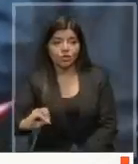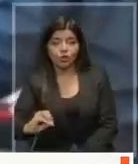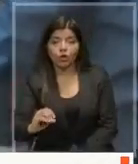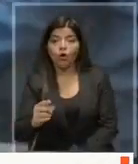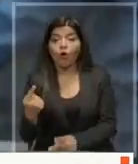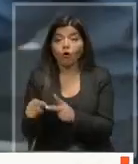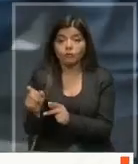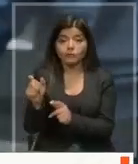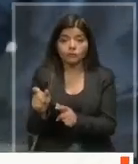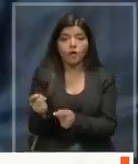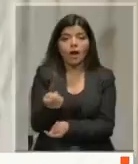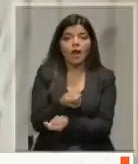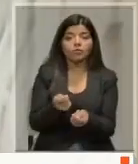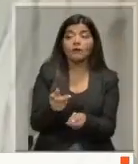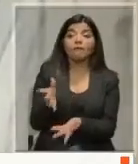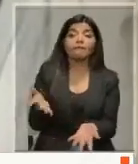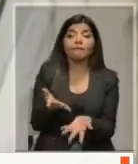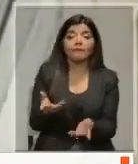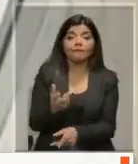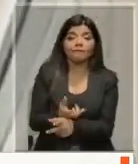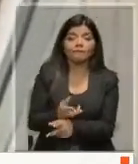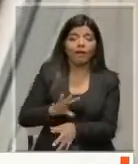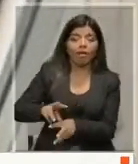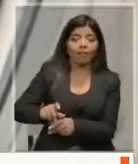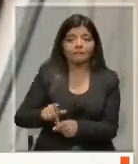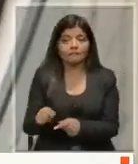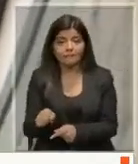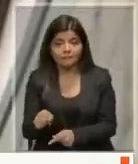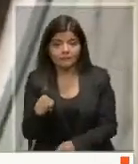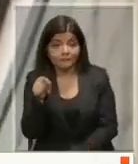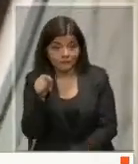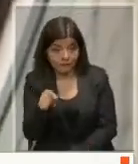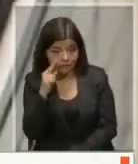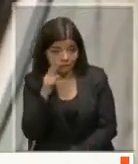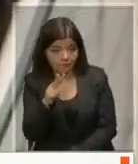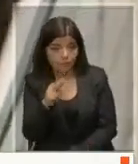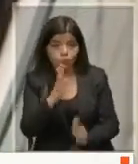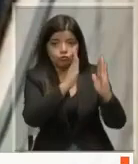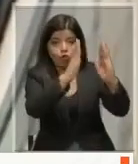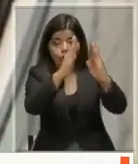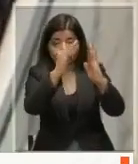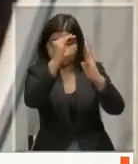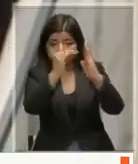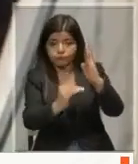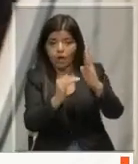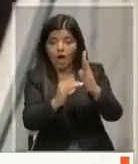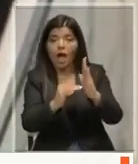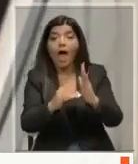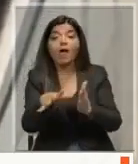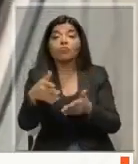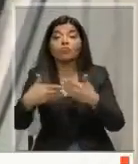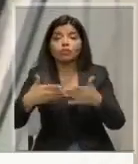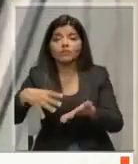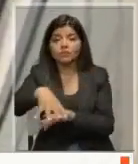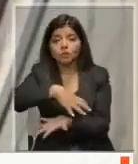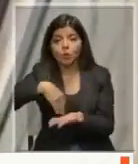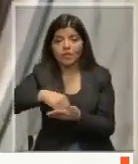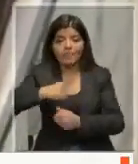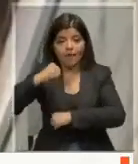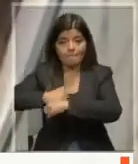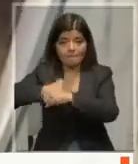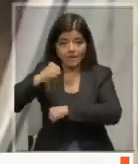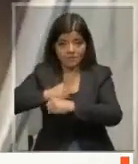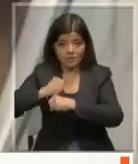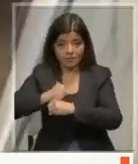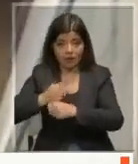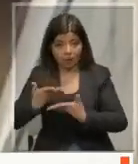con delincuentes. Acá lo vemos en unas bodegas de un edificio de oficinas en la ciudad empresarial. Con un carrito